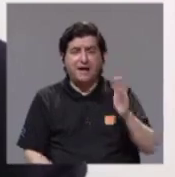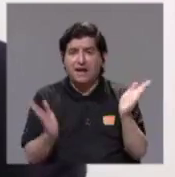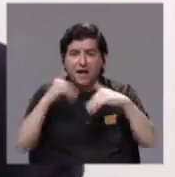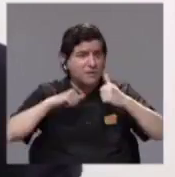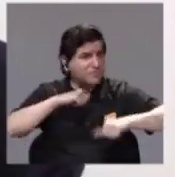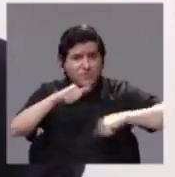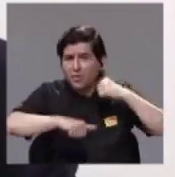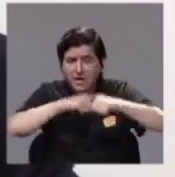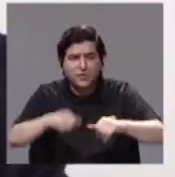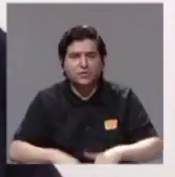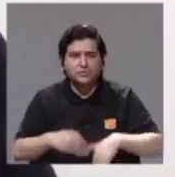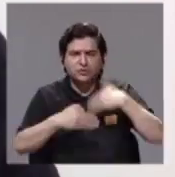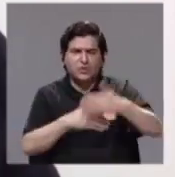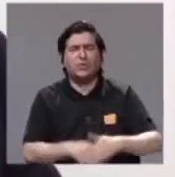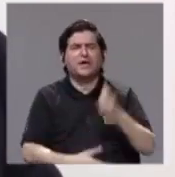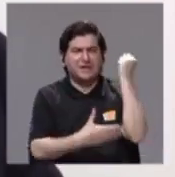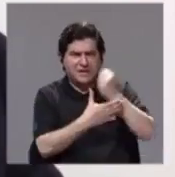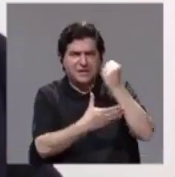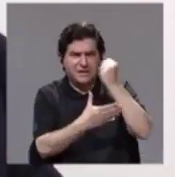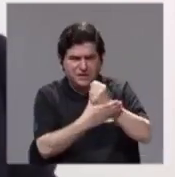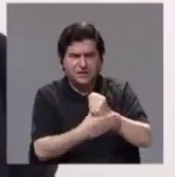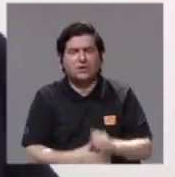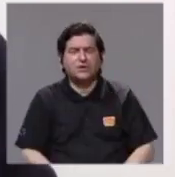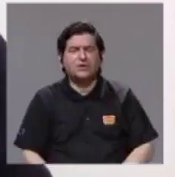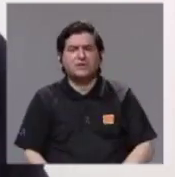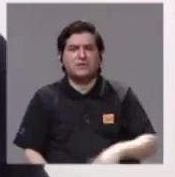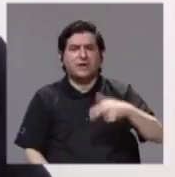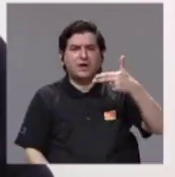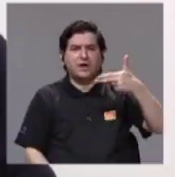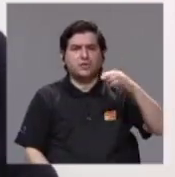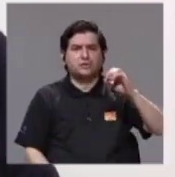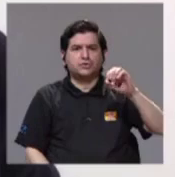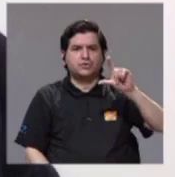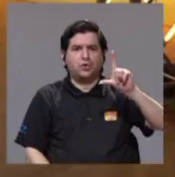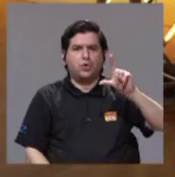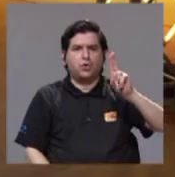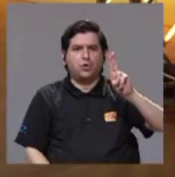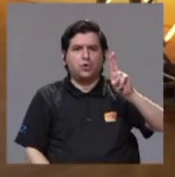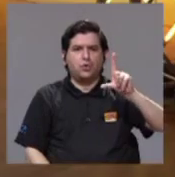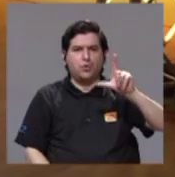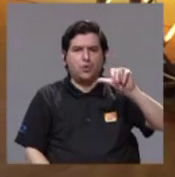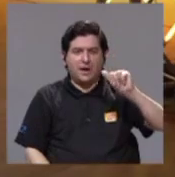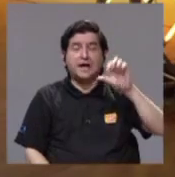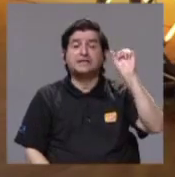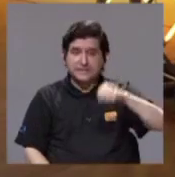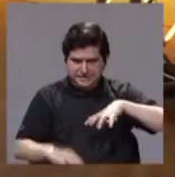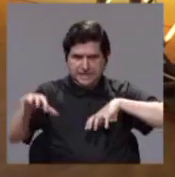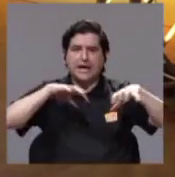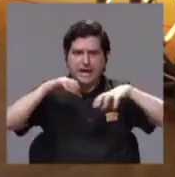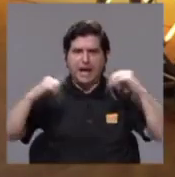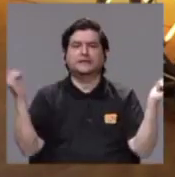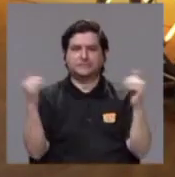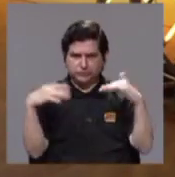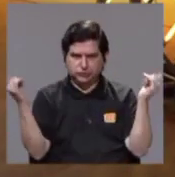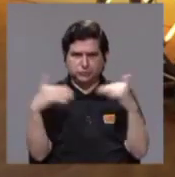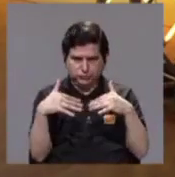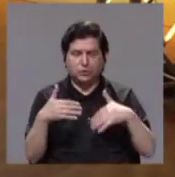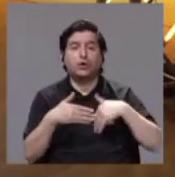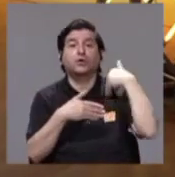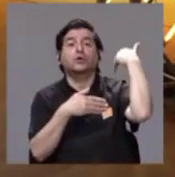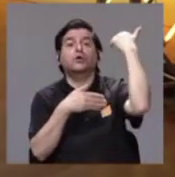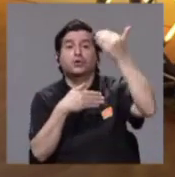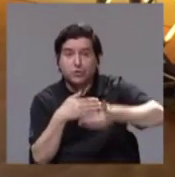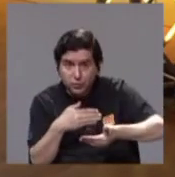Luego viene la famosa matanza de Cholula, sí, eso es un acto de guerra. Y luego